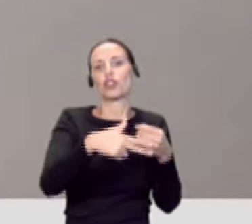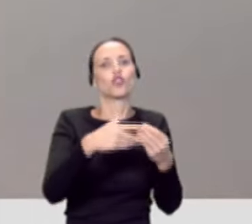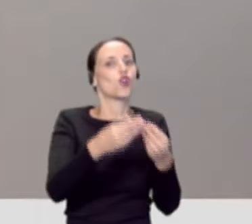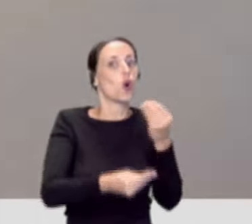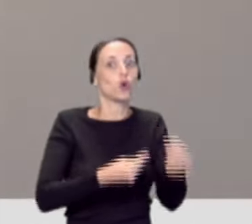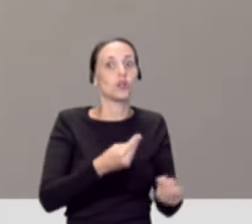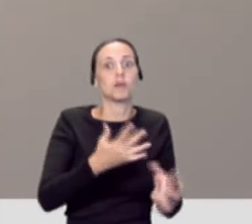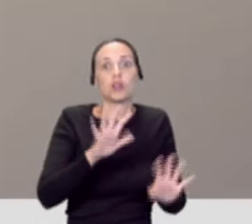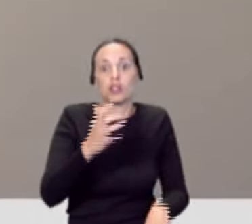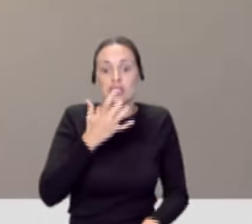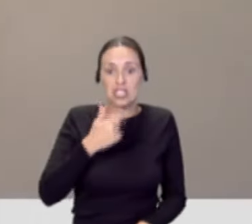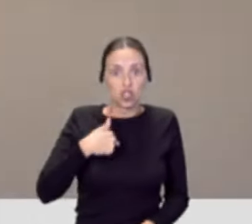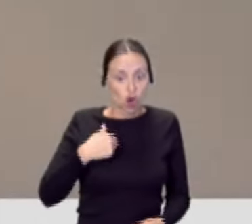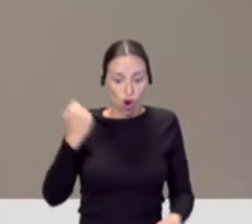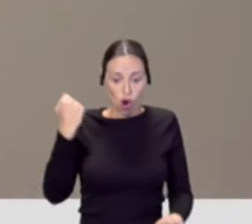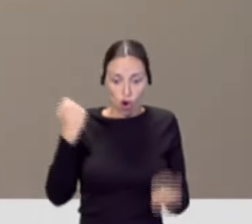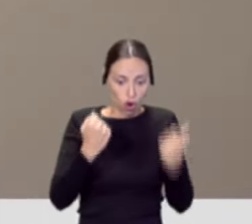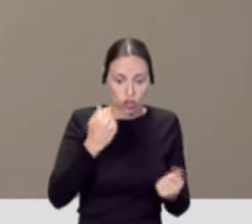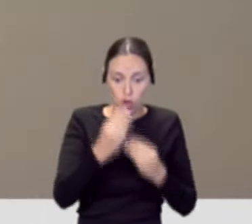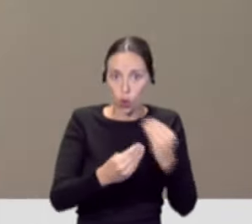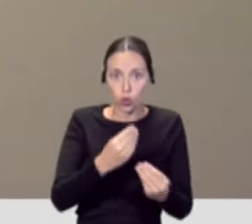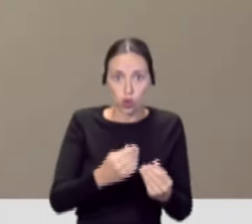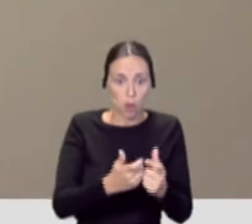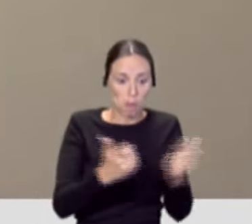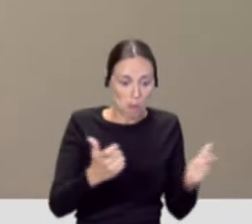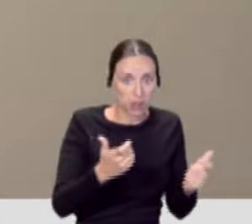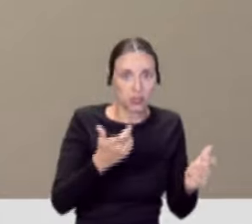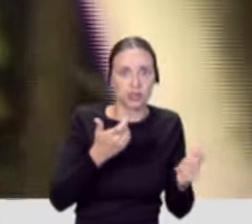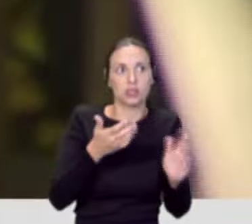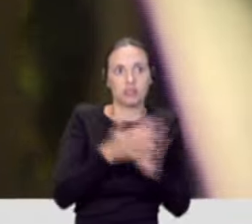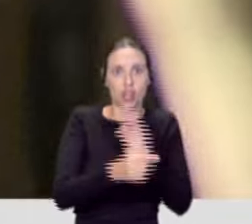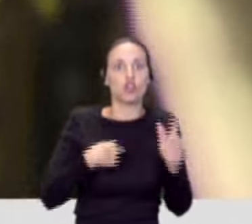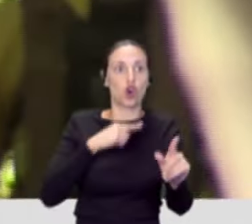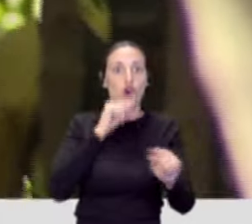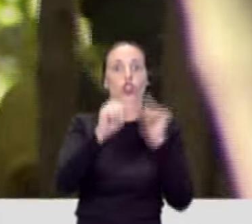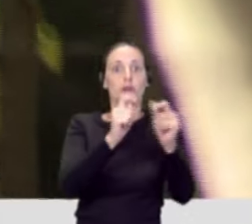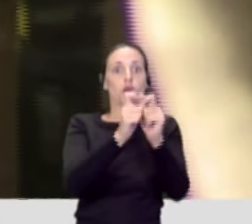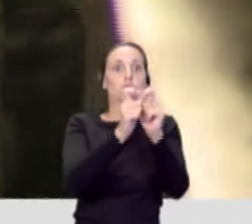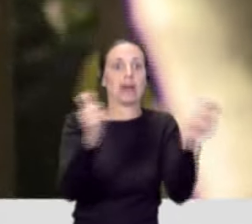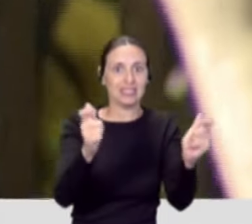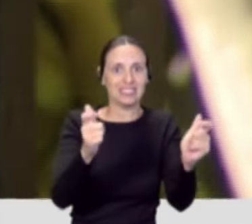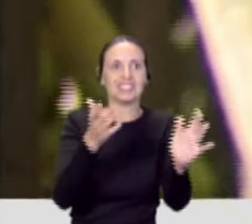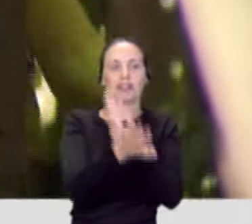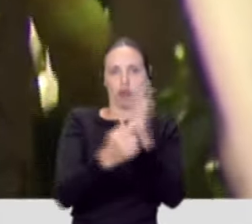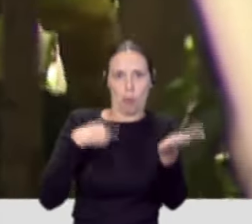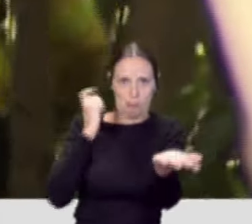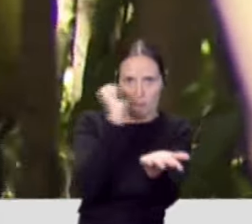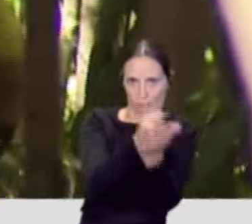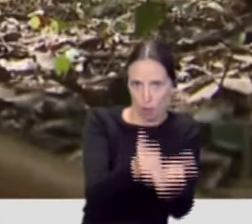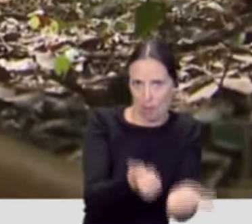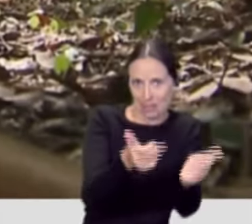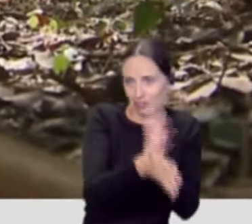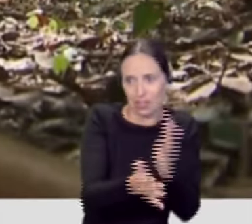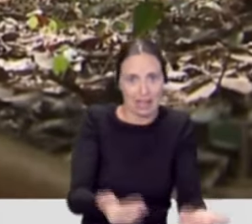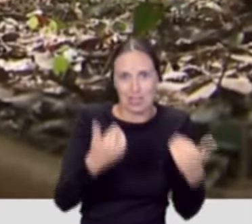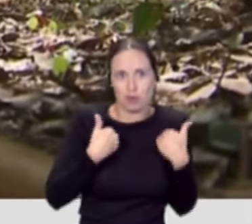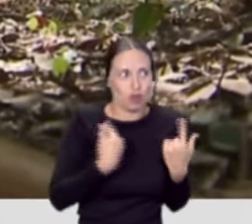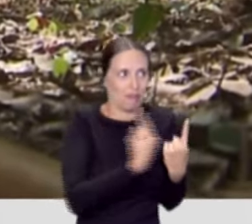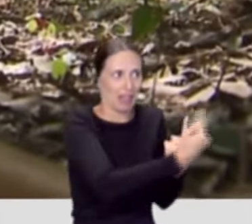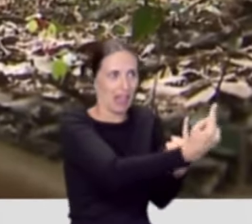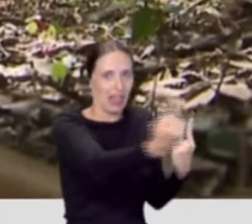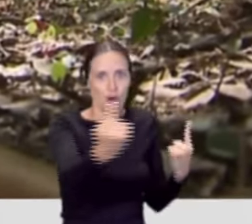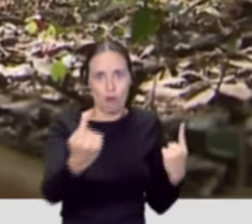más conduzca yo, mientras más CO2 emita, yo entiendo que es lógico que seamos corresponsables, como ya he dicho, y que cada uno se